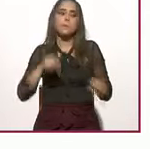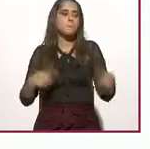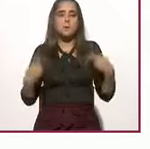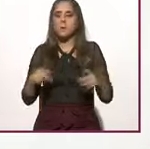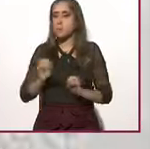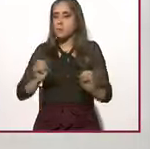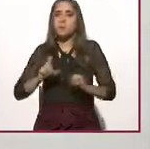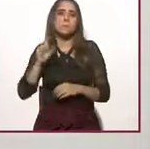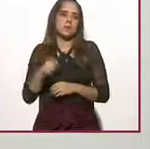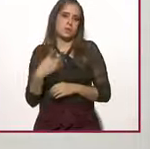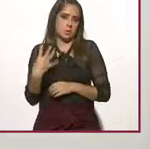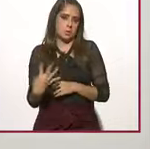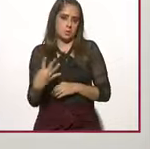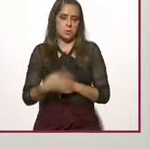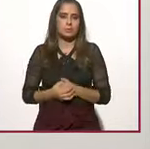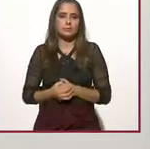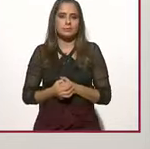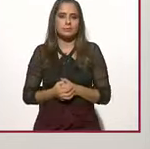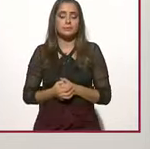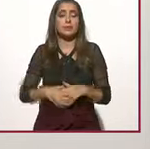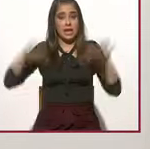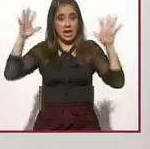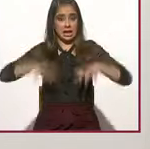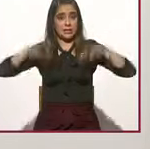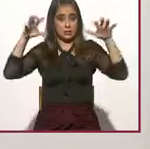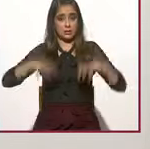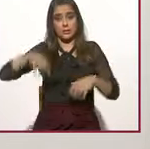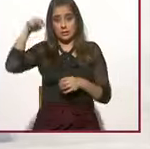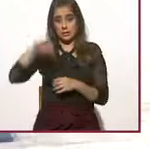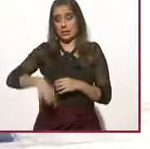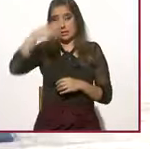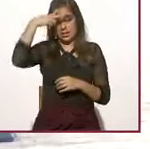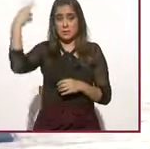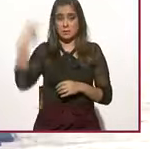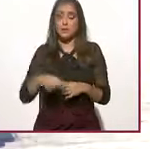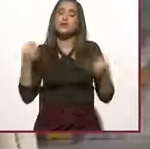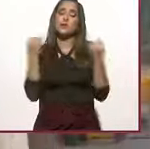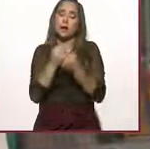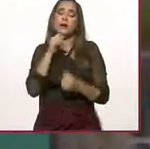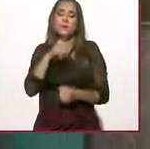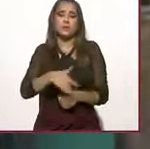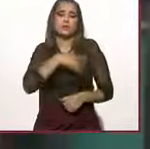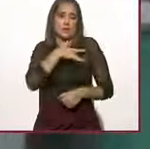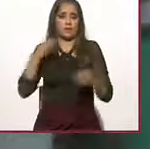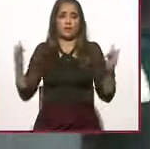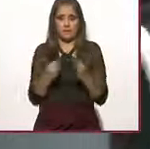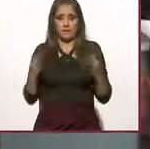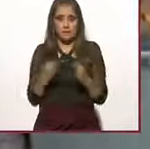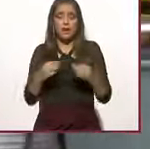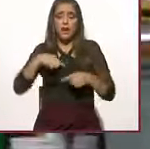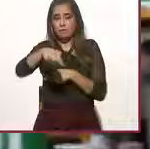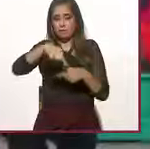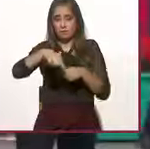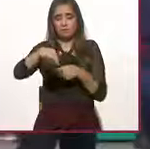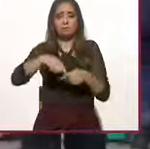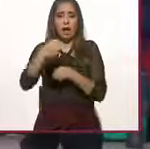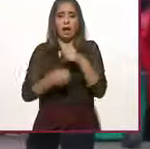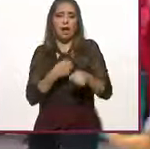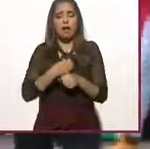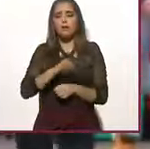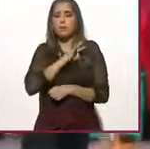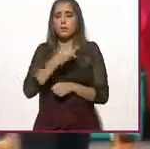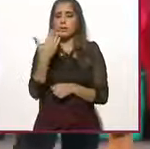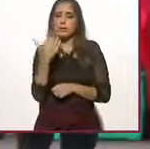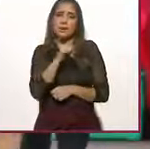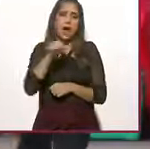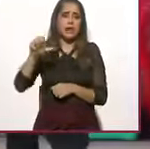24. Además de las lluvias en México, también comenzó la temporada de frentes fríos y este año se prevé la presencia entre